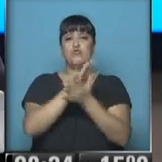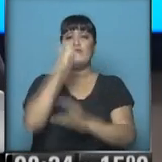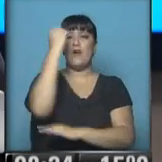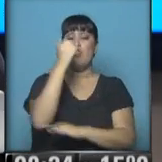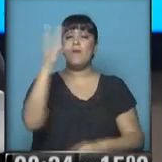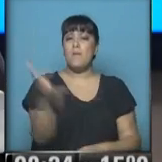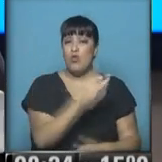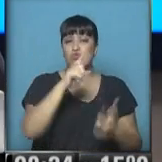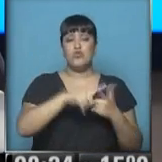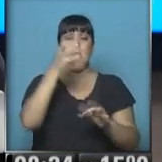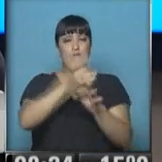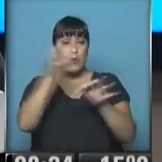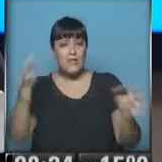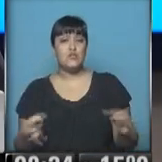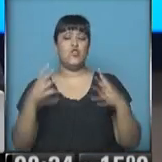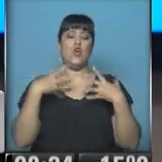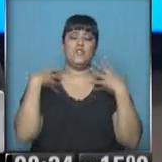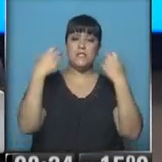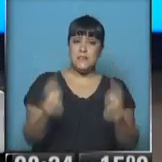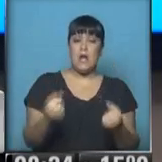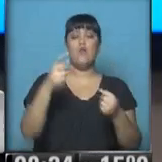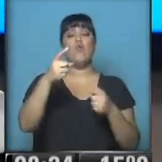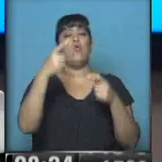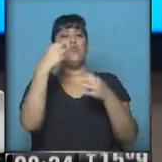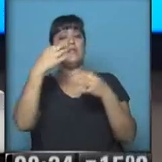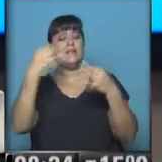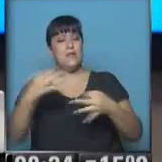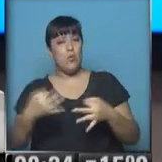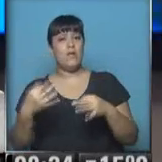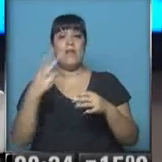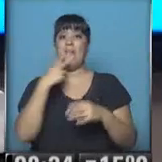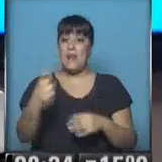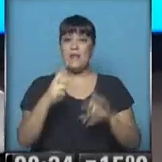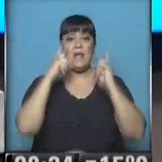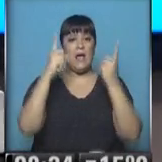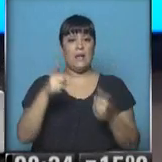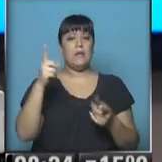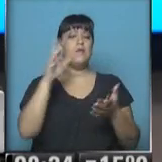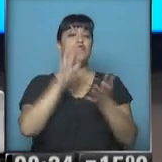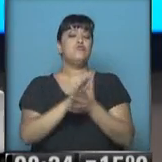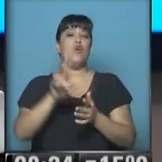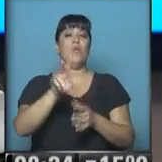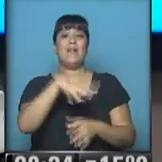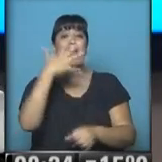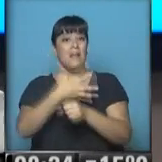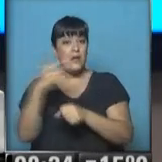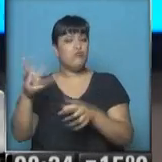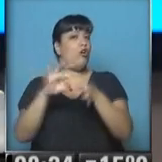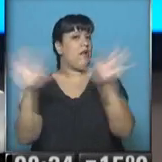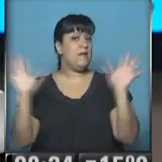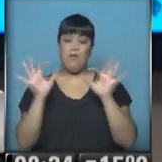educación seguridad energía y el último debate en el mes de agosto que sea un debate sobre temario libre que